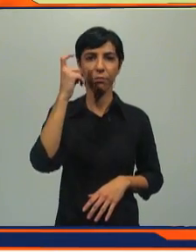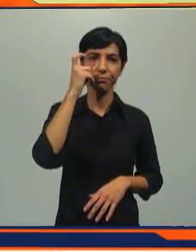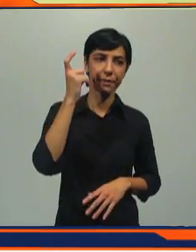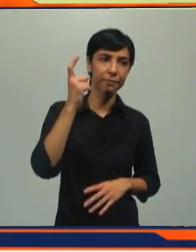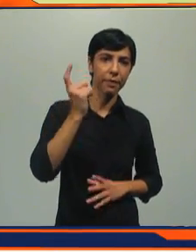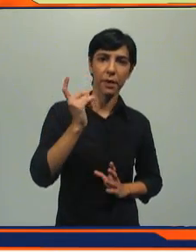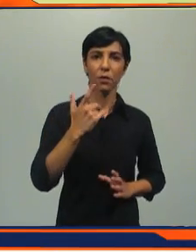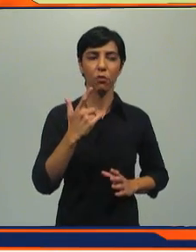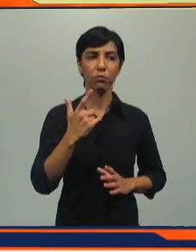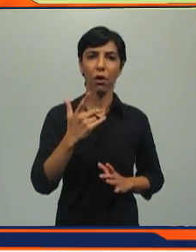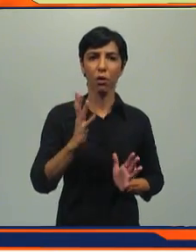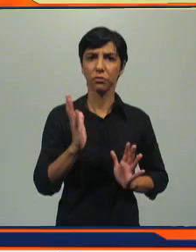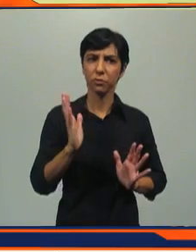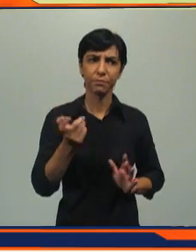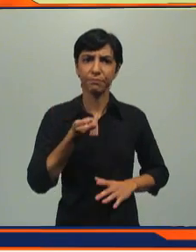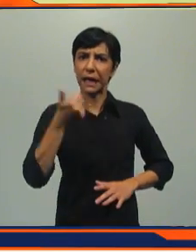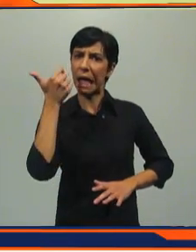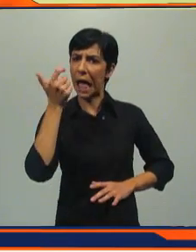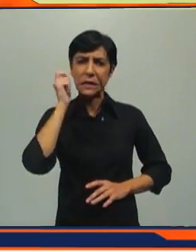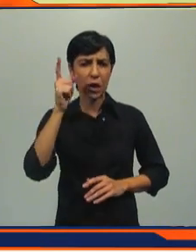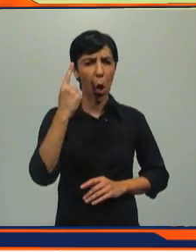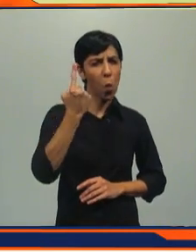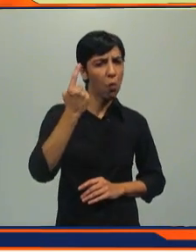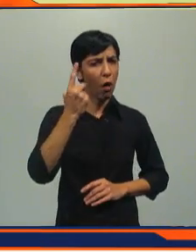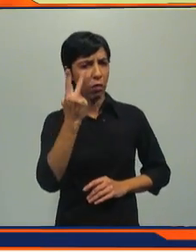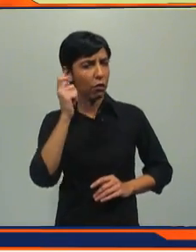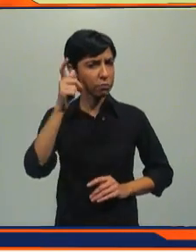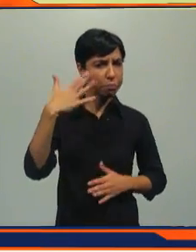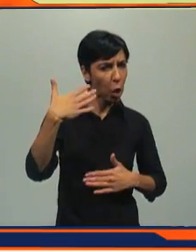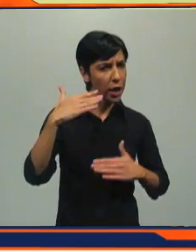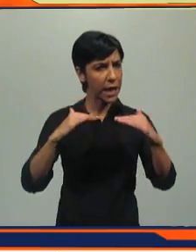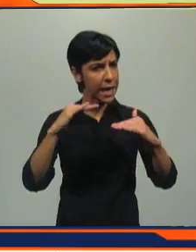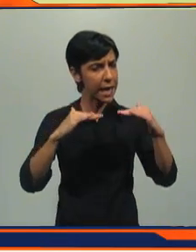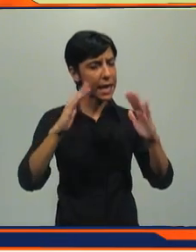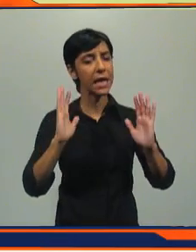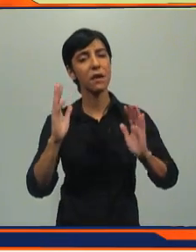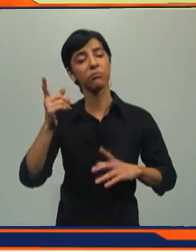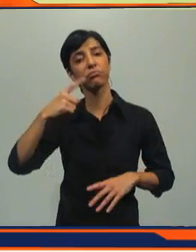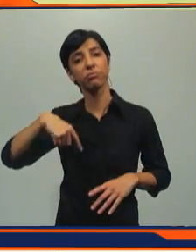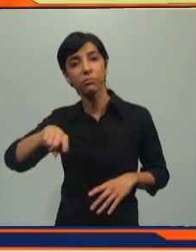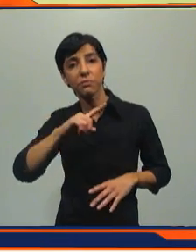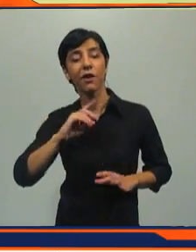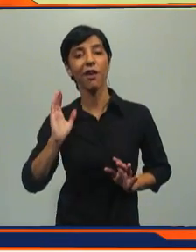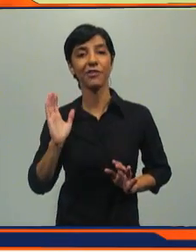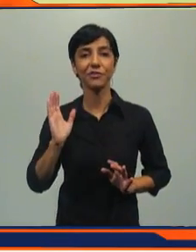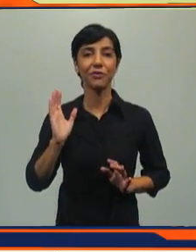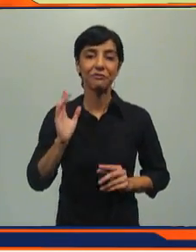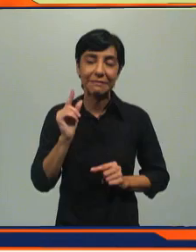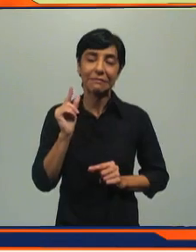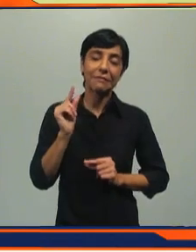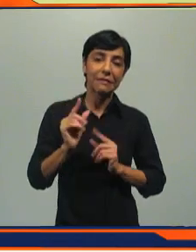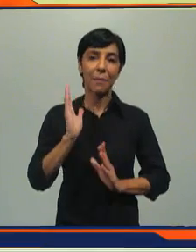no metió 1 o 2 goles que podría haber metido tranquilamente y bueno, y nosotros fuimos